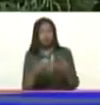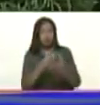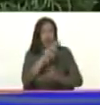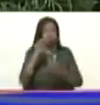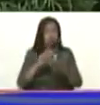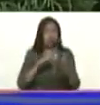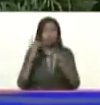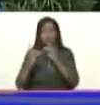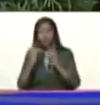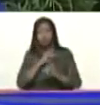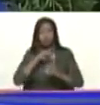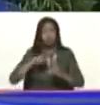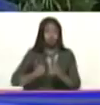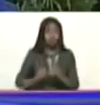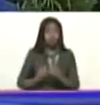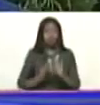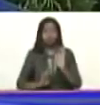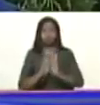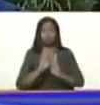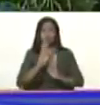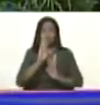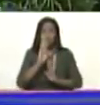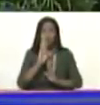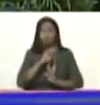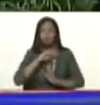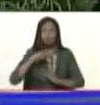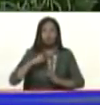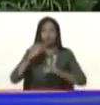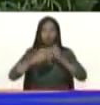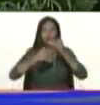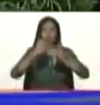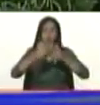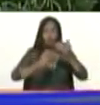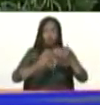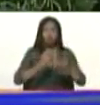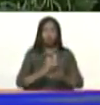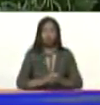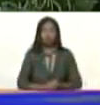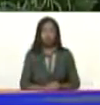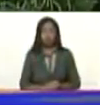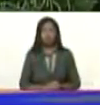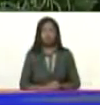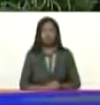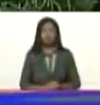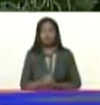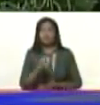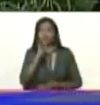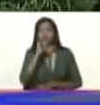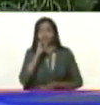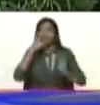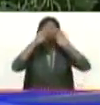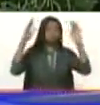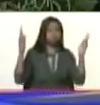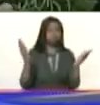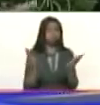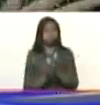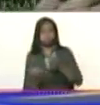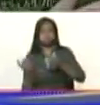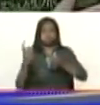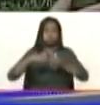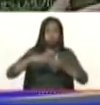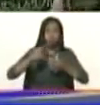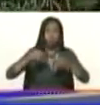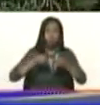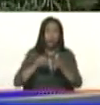nacional de diálogo, del avance progresivo. Fue una noticia mundial la incorporación